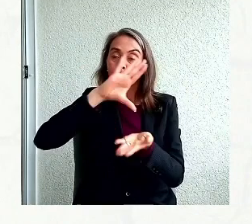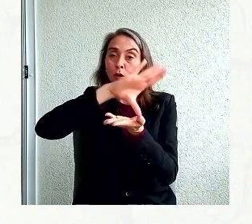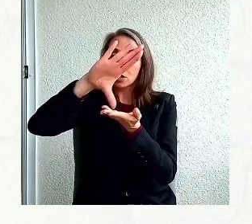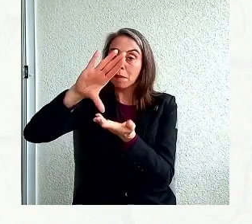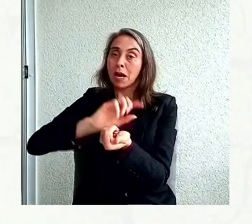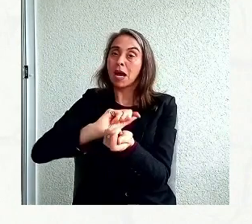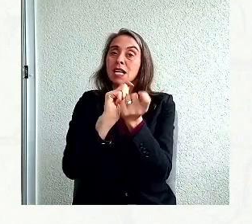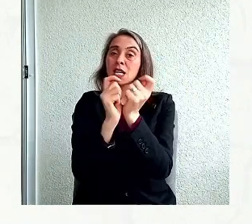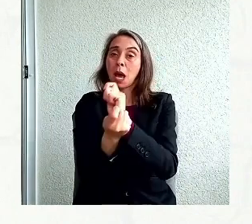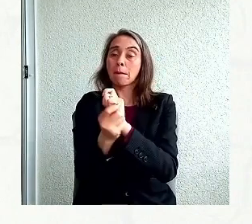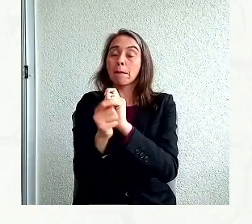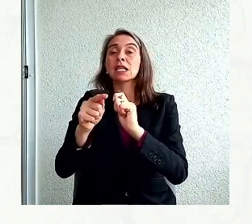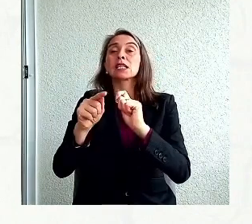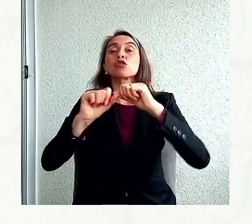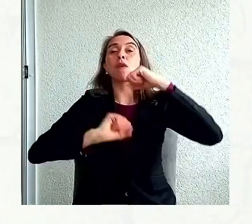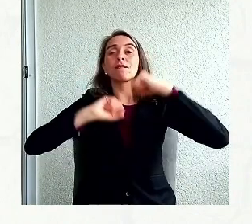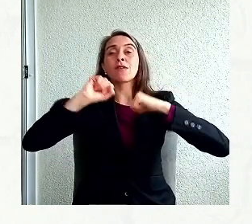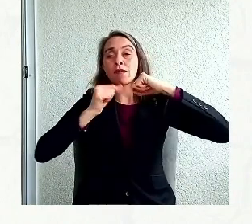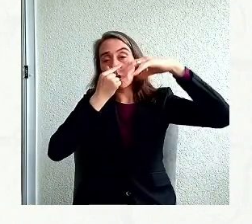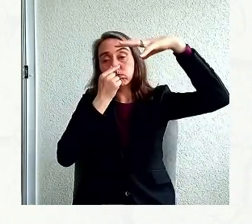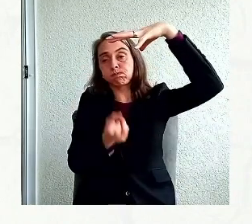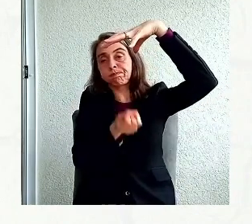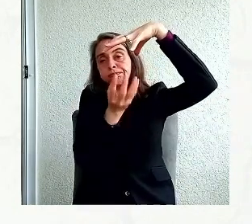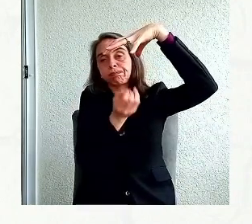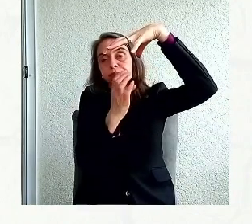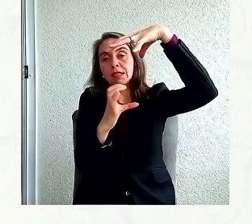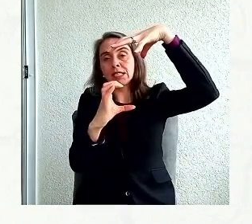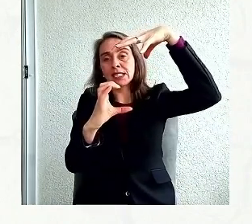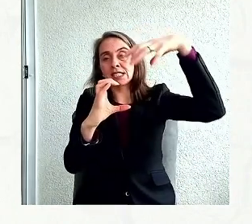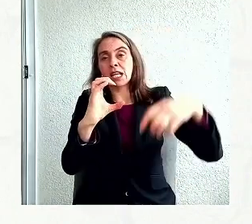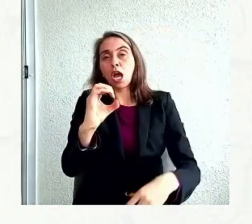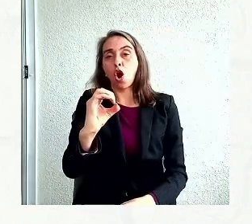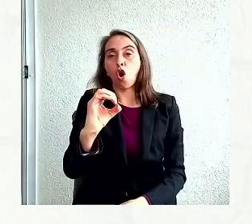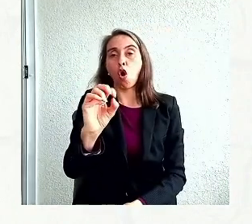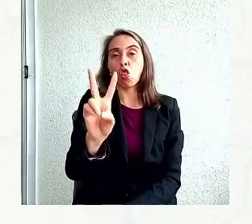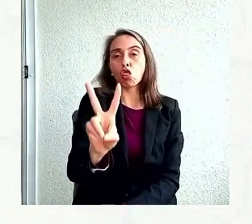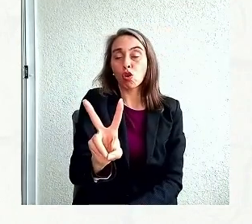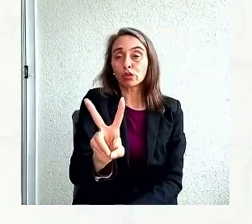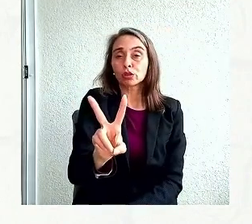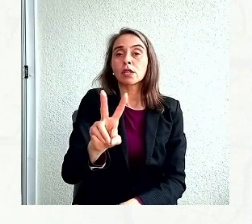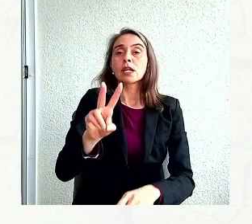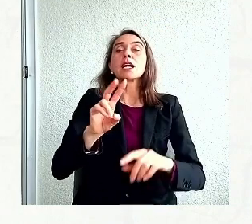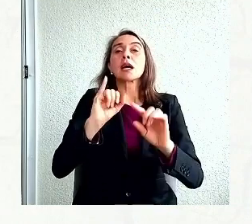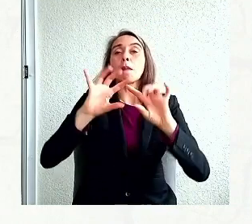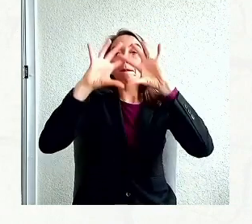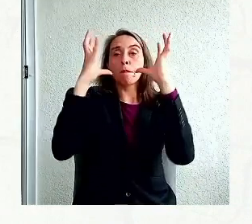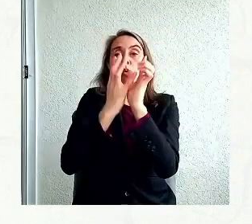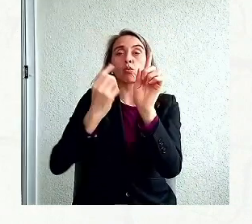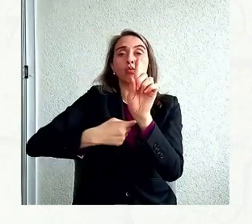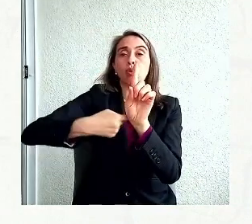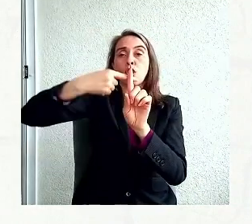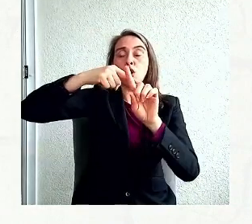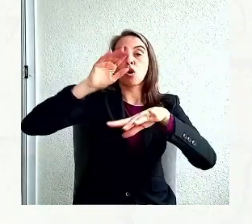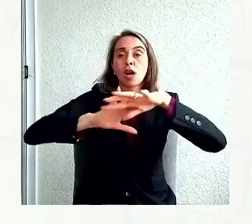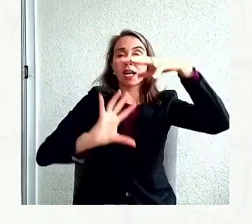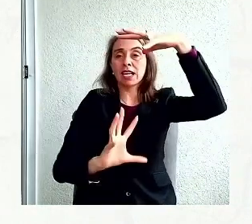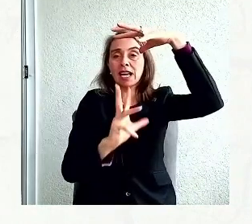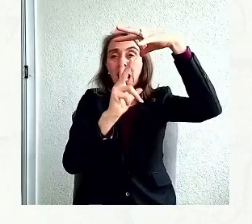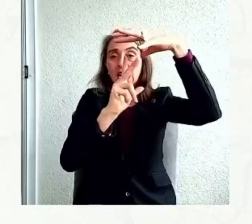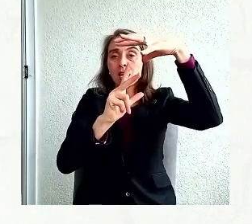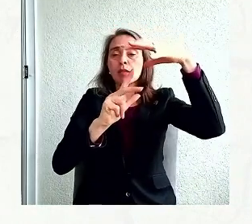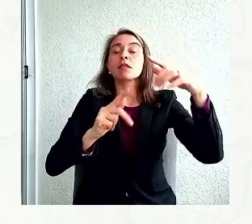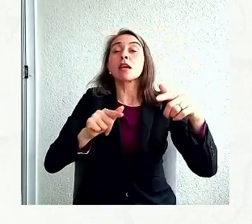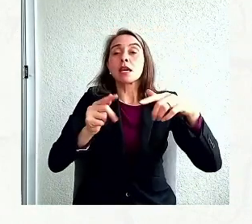de calentamiento, la Antártica va a sufrir un cambio muy drástico en la producción,